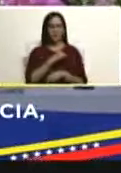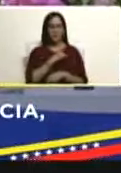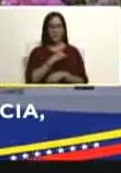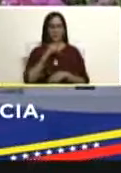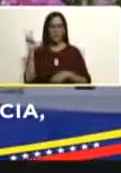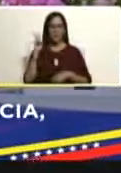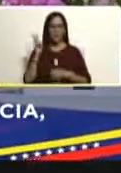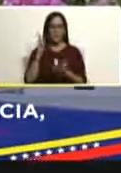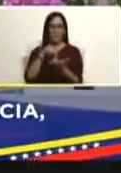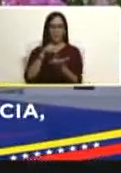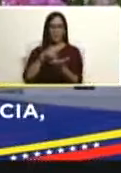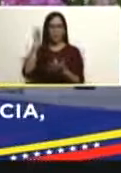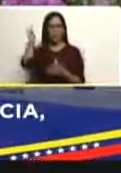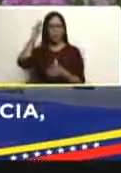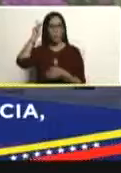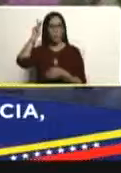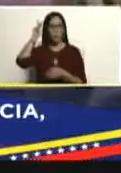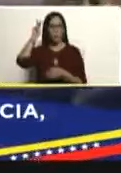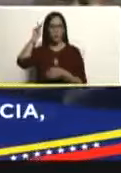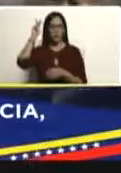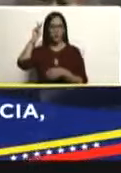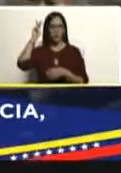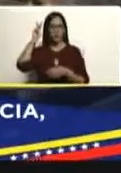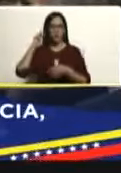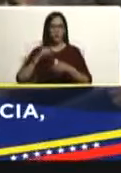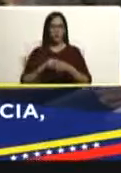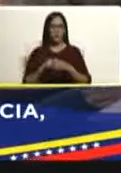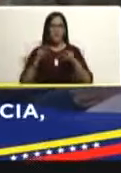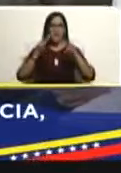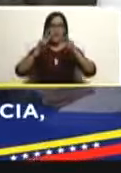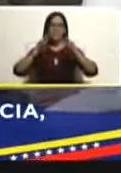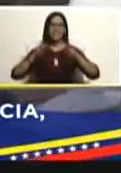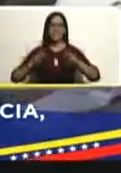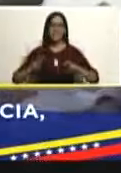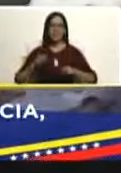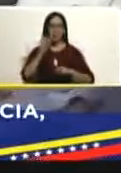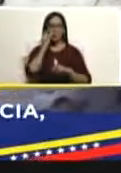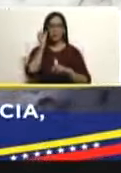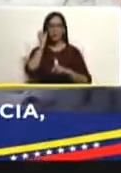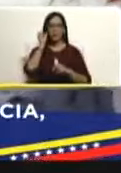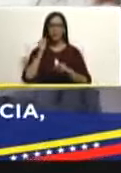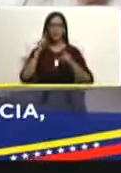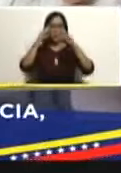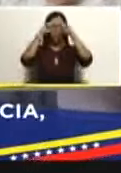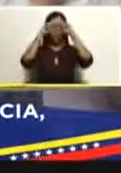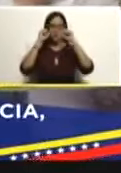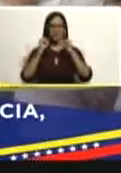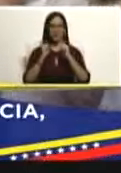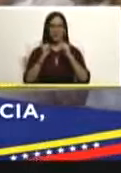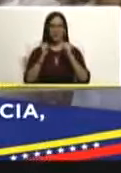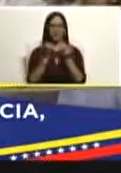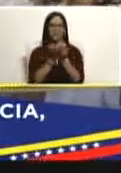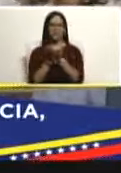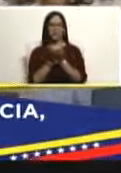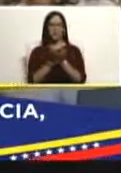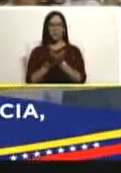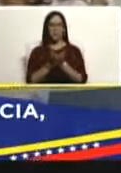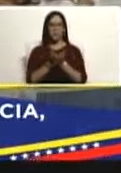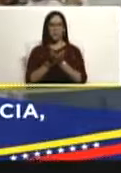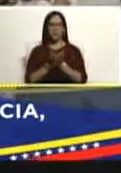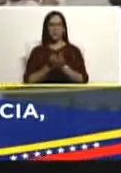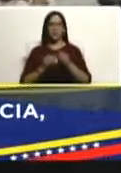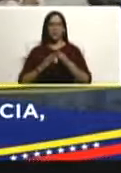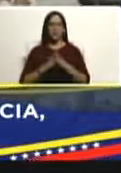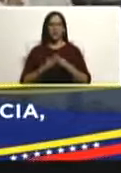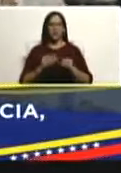presentes, profesores, profesoras, investigadores, investigadoras, profesionales, estudiantes, a